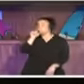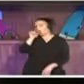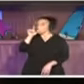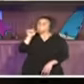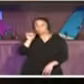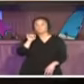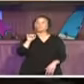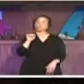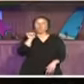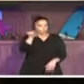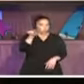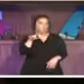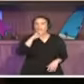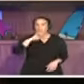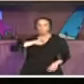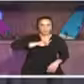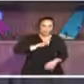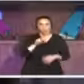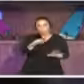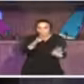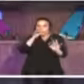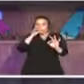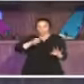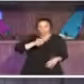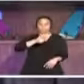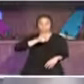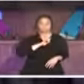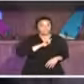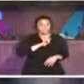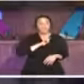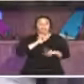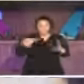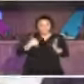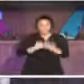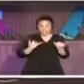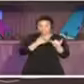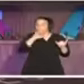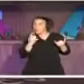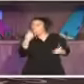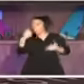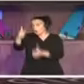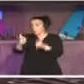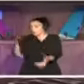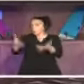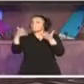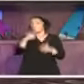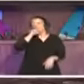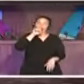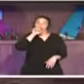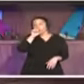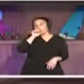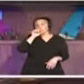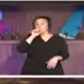pío, pío. Eres un mentiroso, pero de mi aprendiste, hasta tú dame nombre para su concurso ganar. Pío, pío, pío, pío,